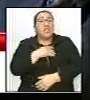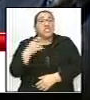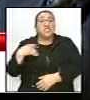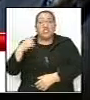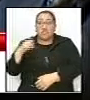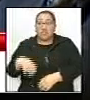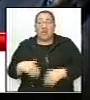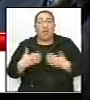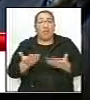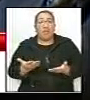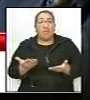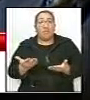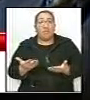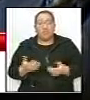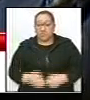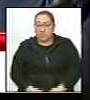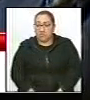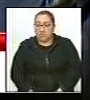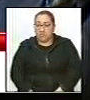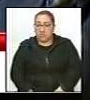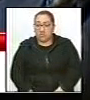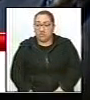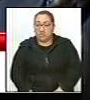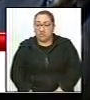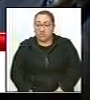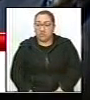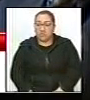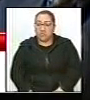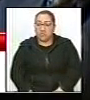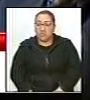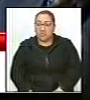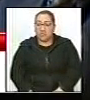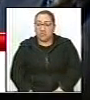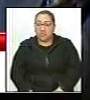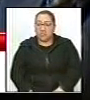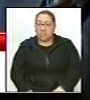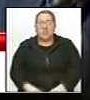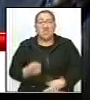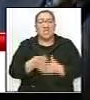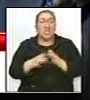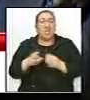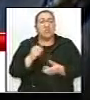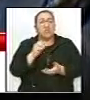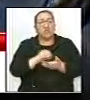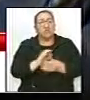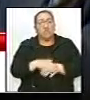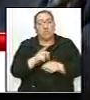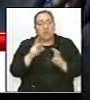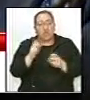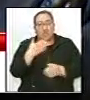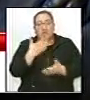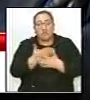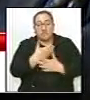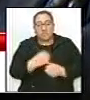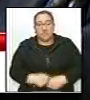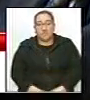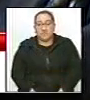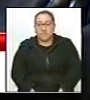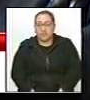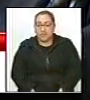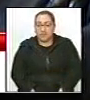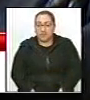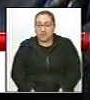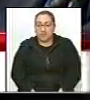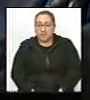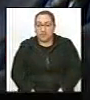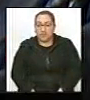es el nivel de coordinación que tienen ustedes? Y si nos da una respuesta sobre eso. Gracias, presidente. Gracias, señor. Tiene el uso de la palabra